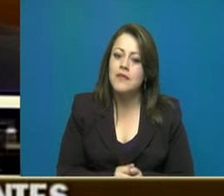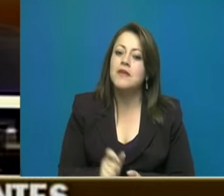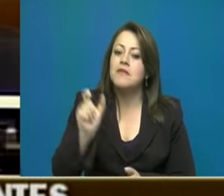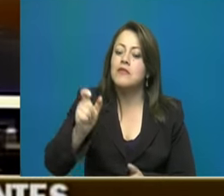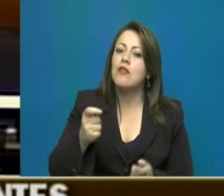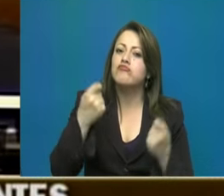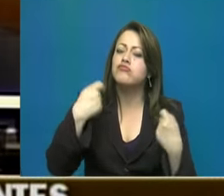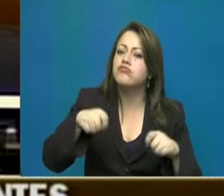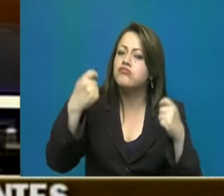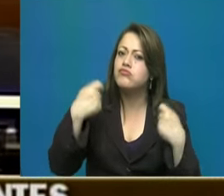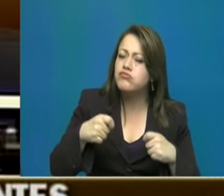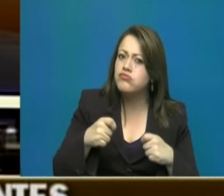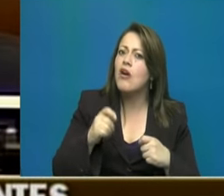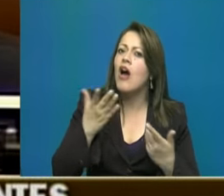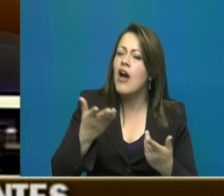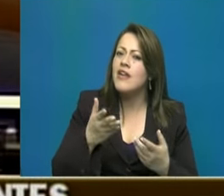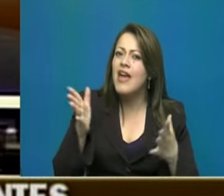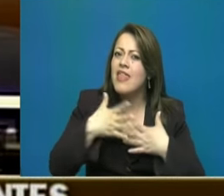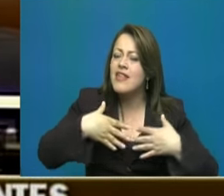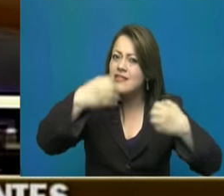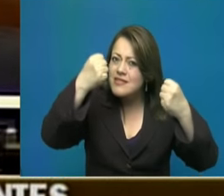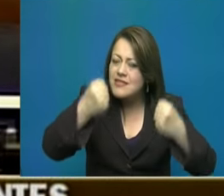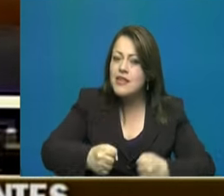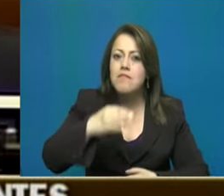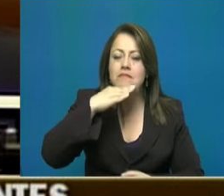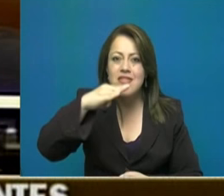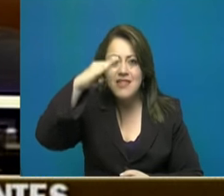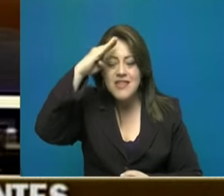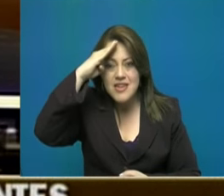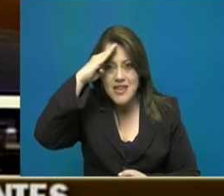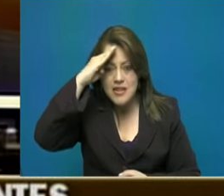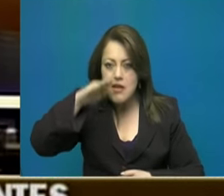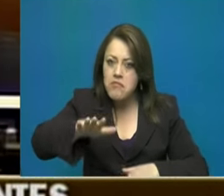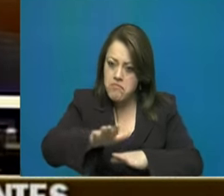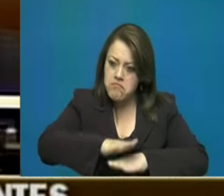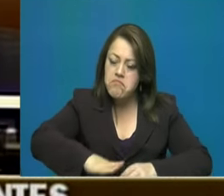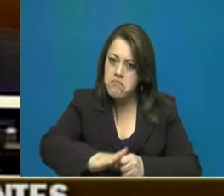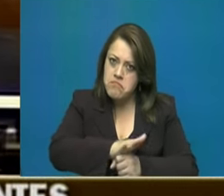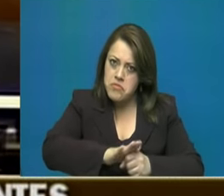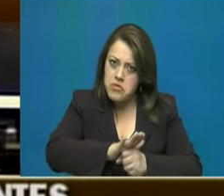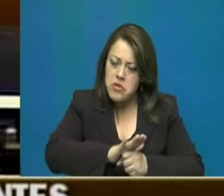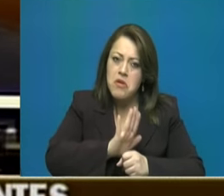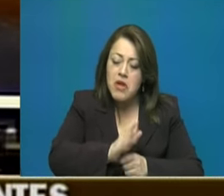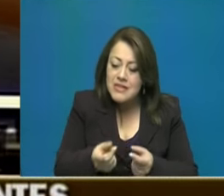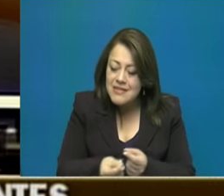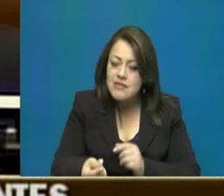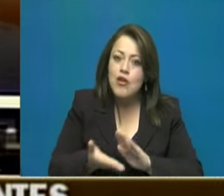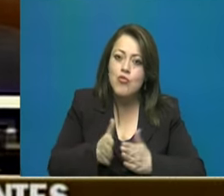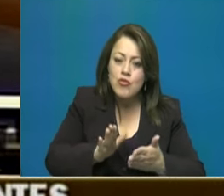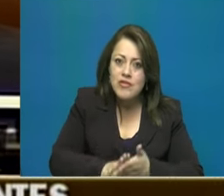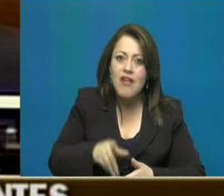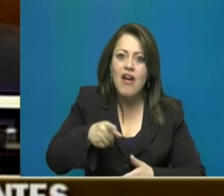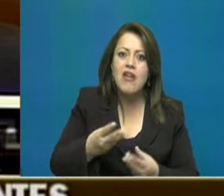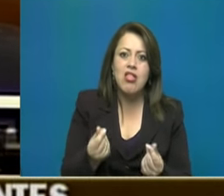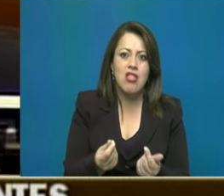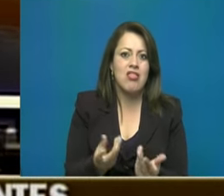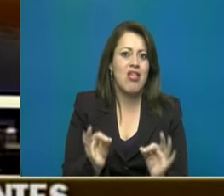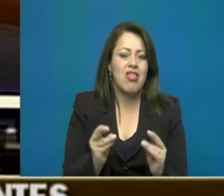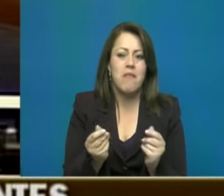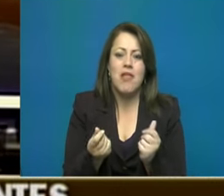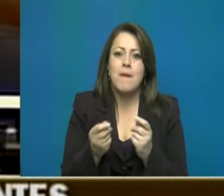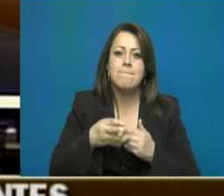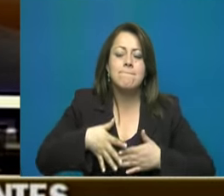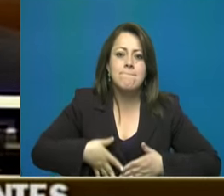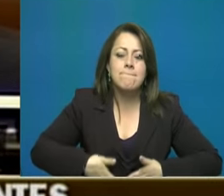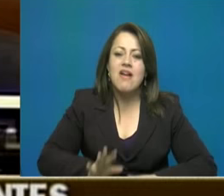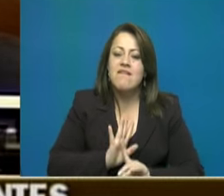se ha tenido que quedar durmiendo en la sede de la Unión Patriótica en Medellín, que no queda en un sector muy bueno de Medellín, porque no ha tenido ni siquiera para los pasajes de bus para